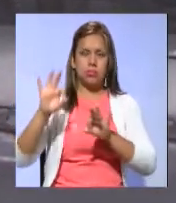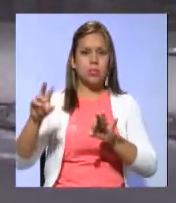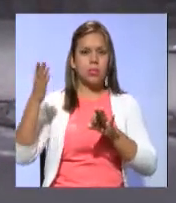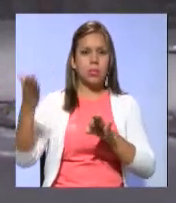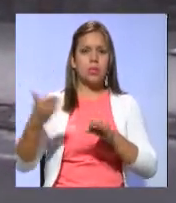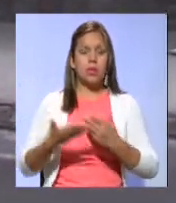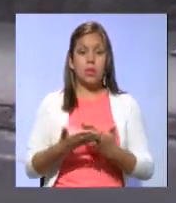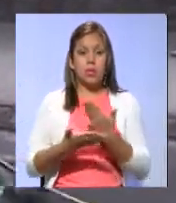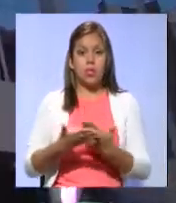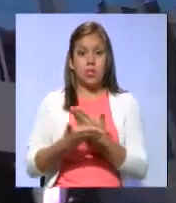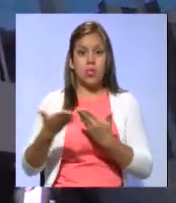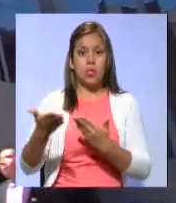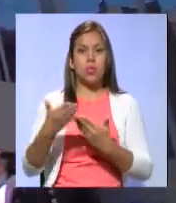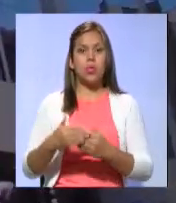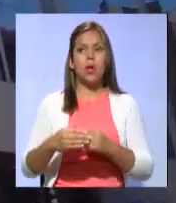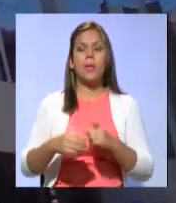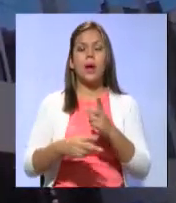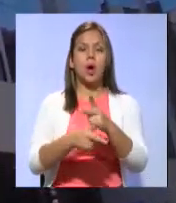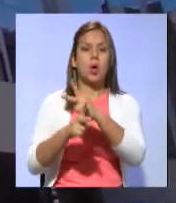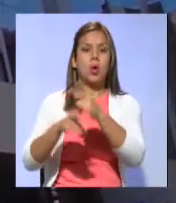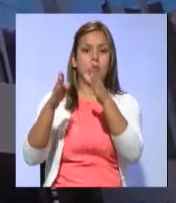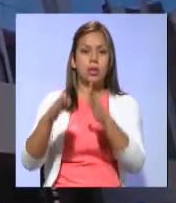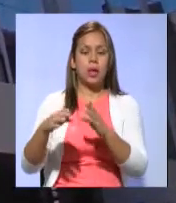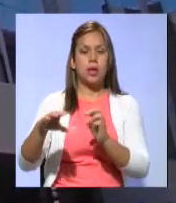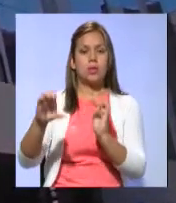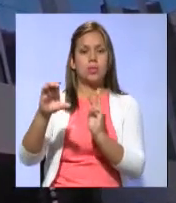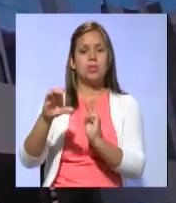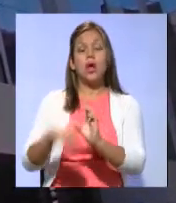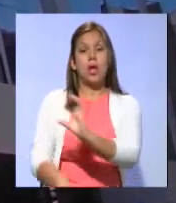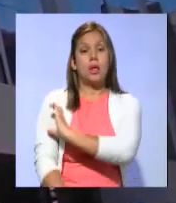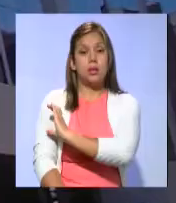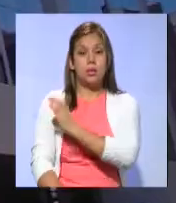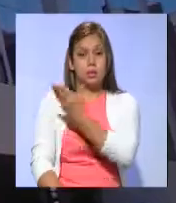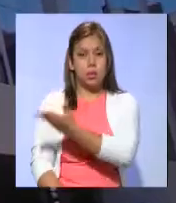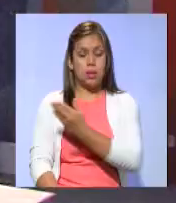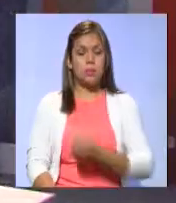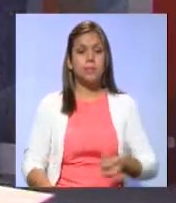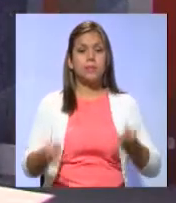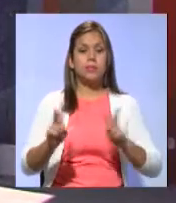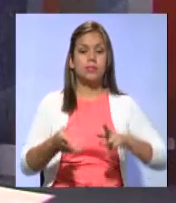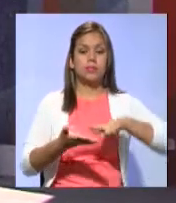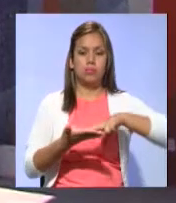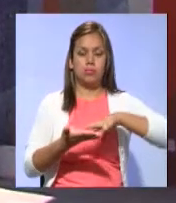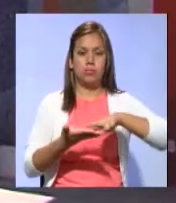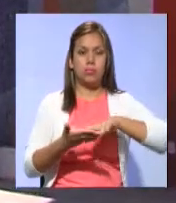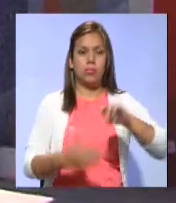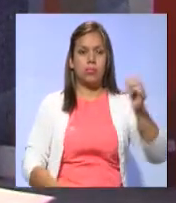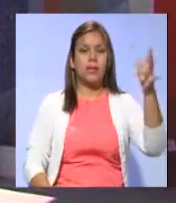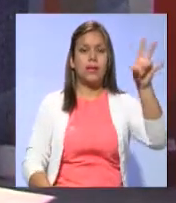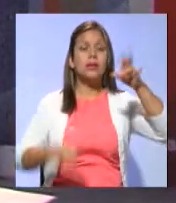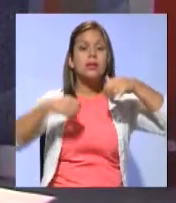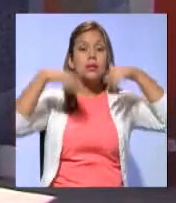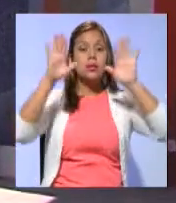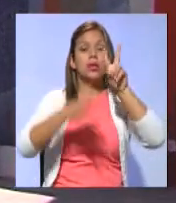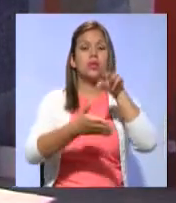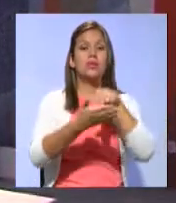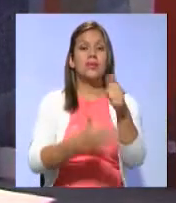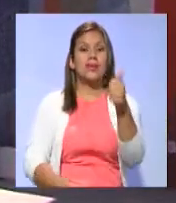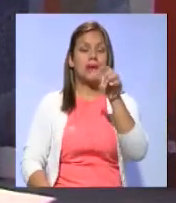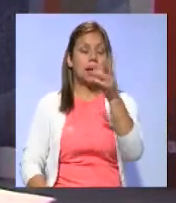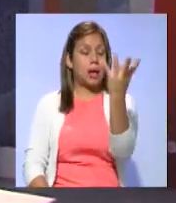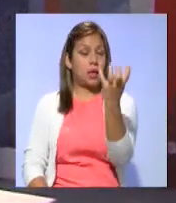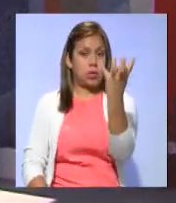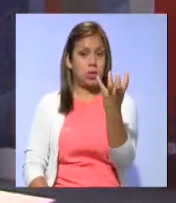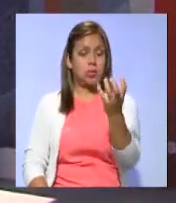la renovación parcial de las y los consejeros del Consejo Nacional Electoral. En sesión extraordinaria del 17 de diciembre de 2014,